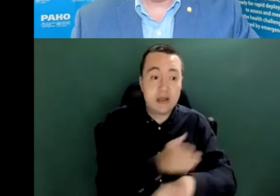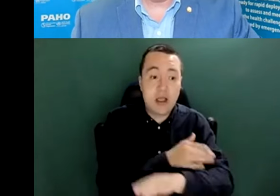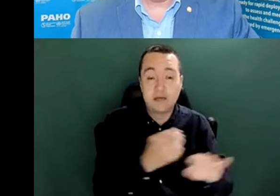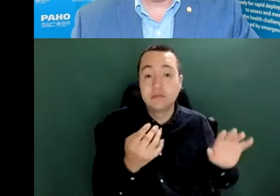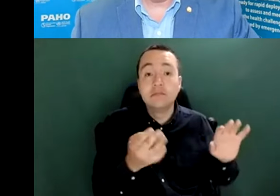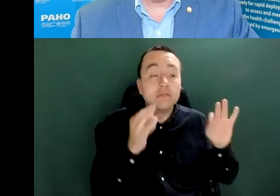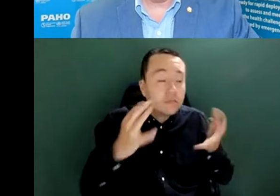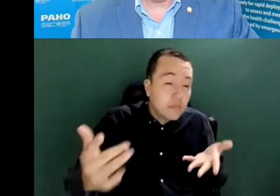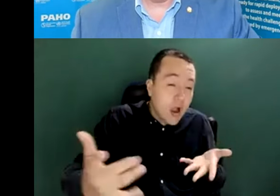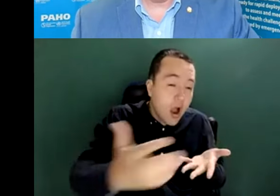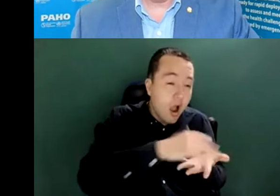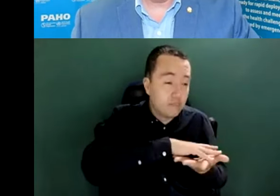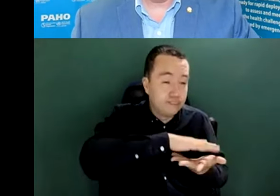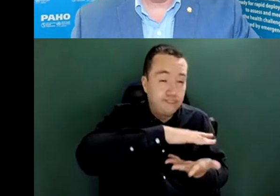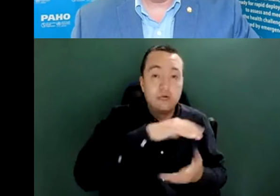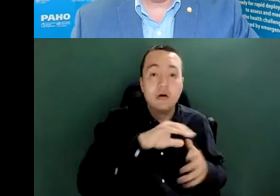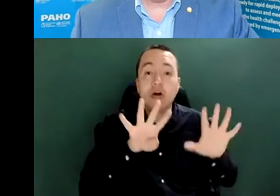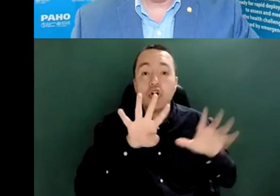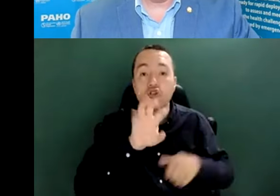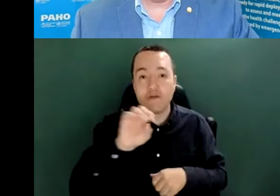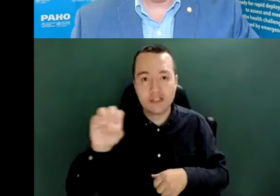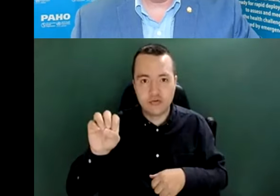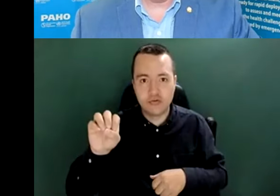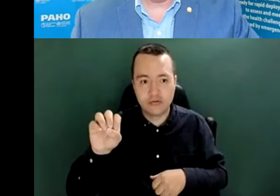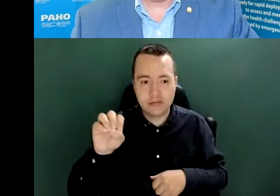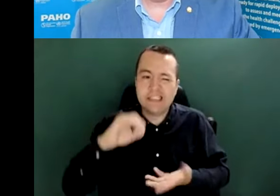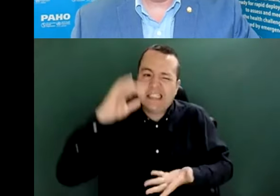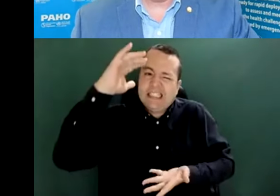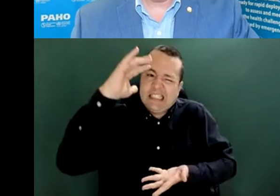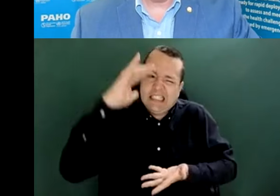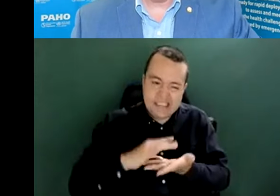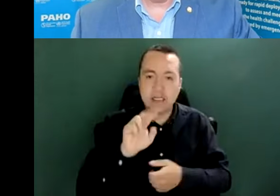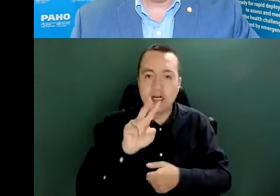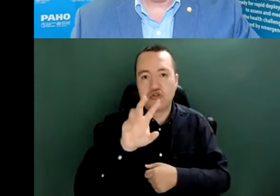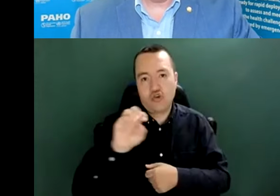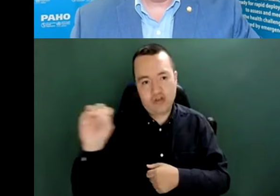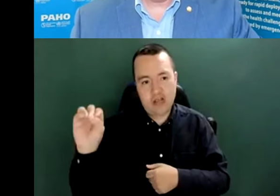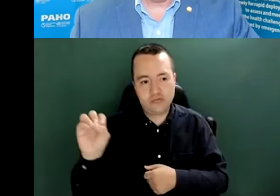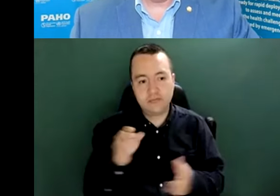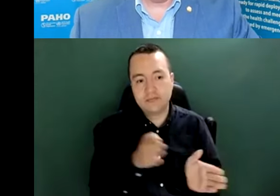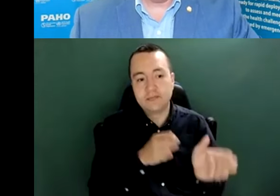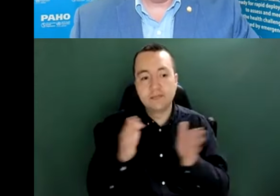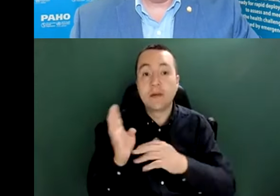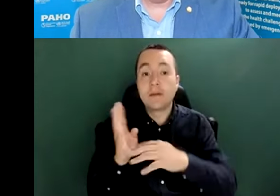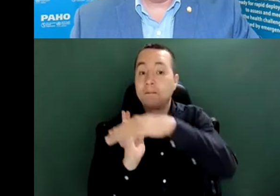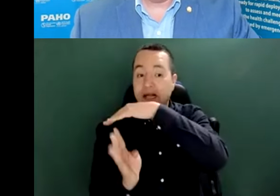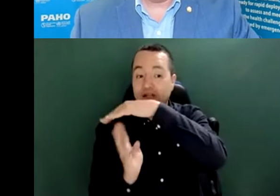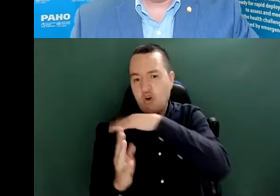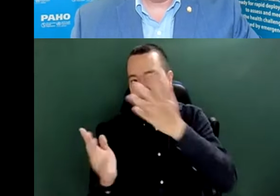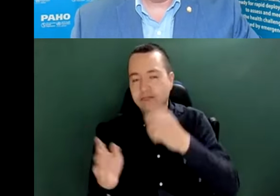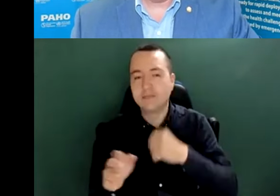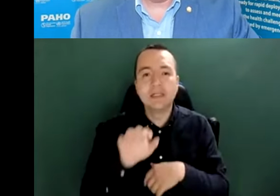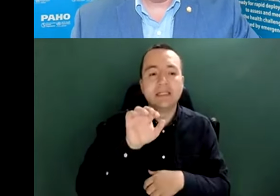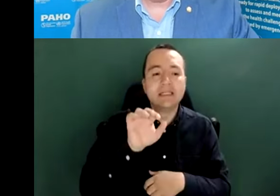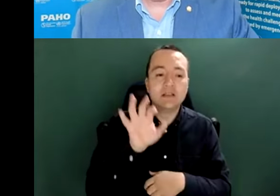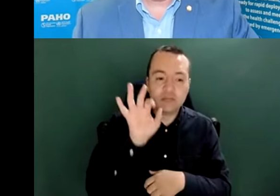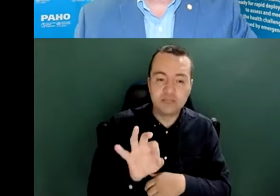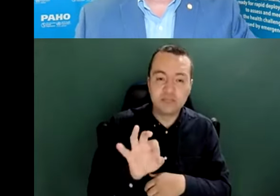1,200, reduciéndola a 591, después de que muchos se consideran irrelevantes.